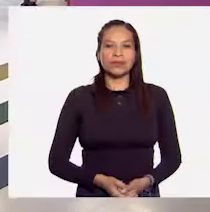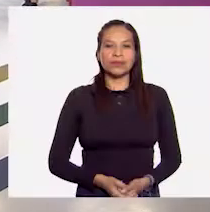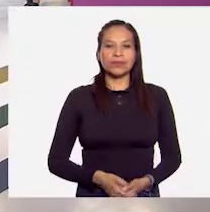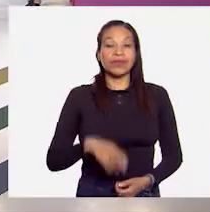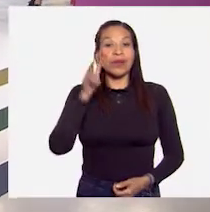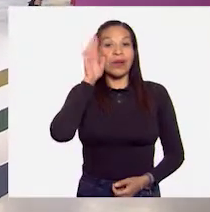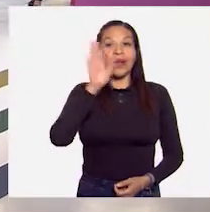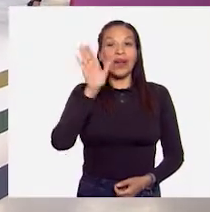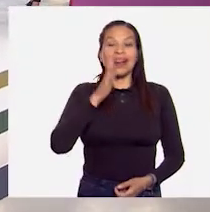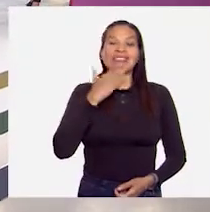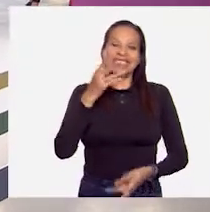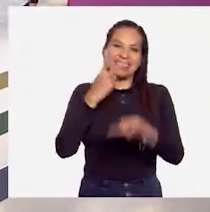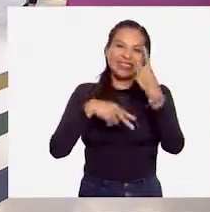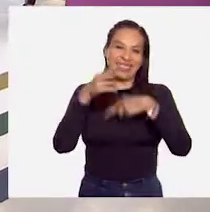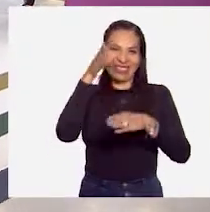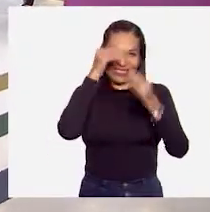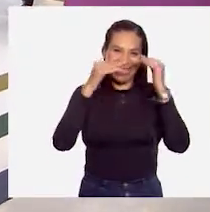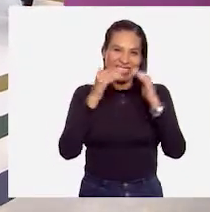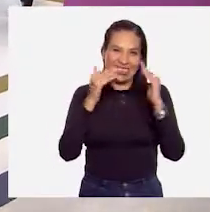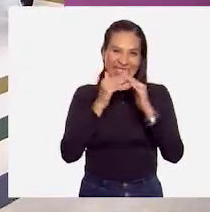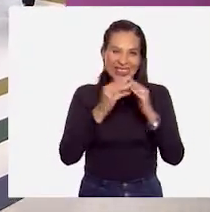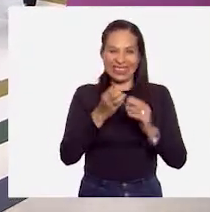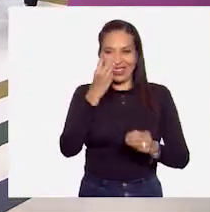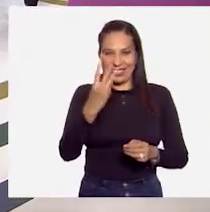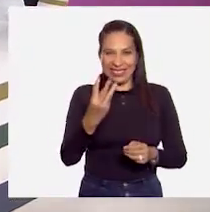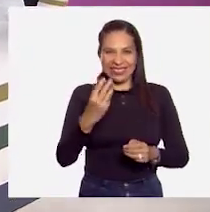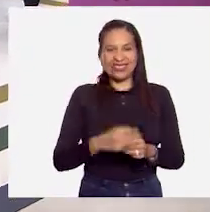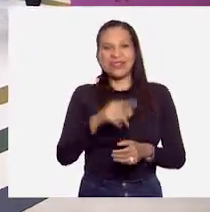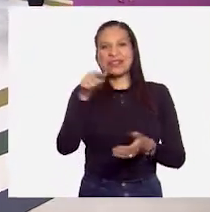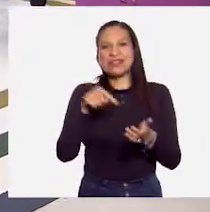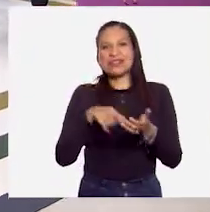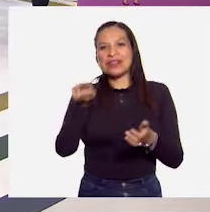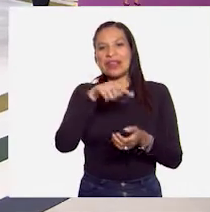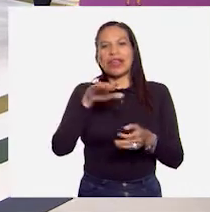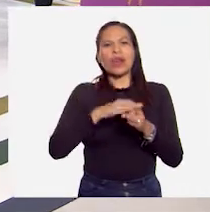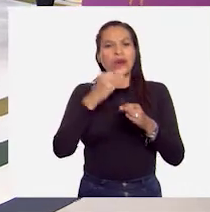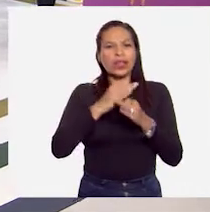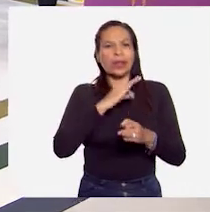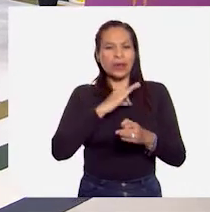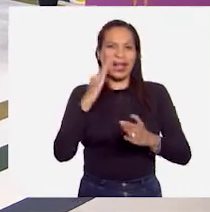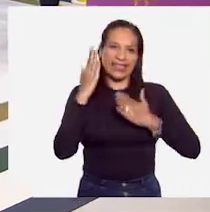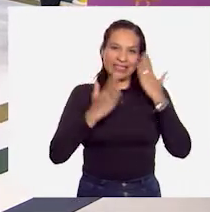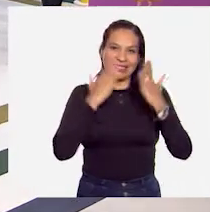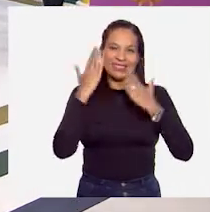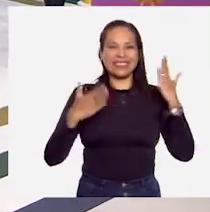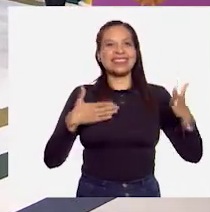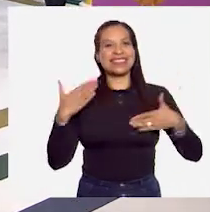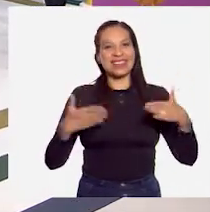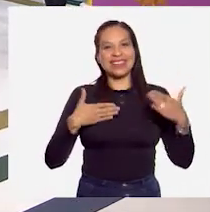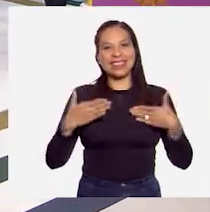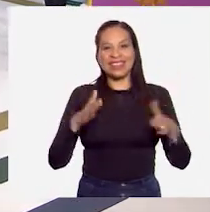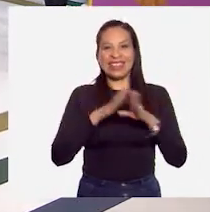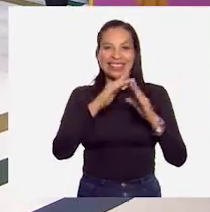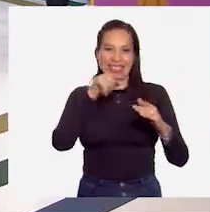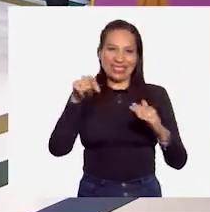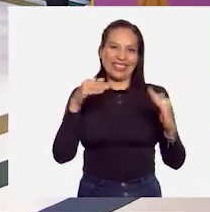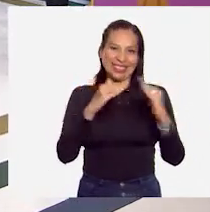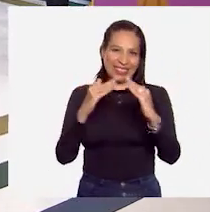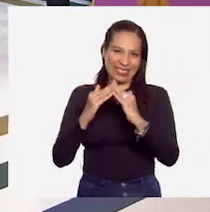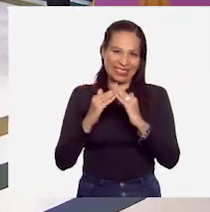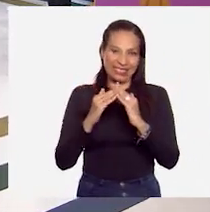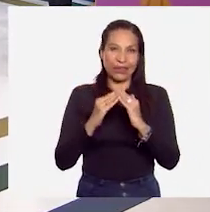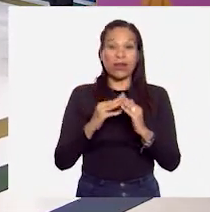Hola, hola. Les damos la bienvenida a Aprende en Casa 3, un espacio en el que vamos a poder estudiar y divertirnos desde nuestros